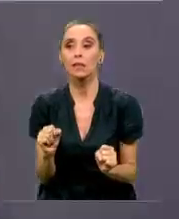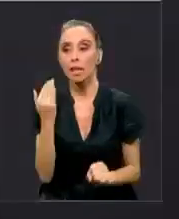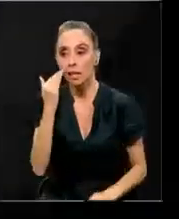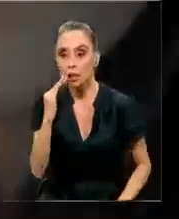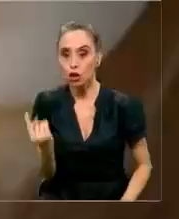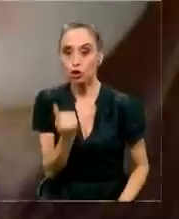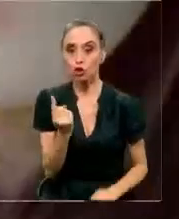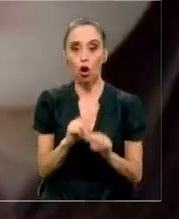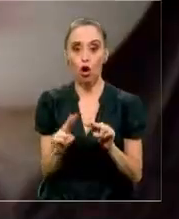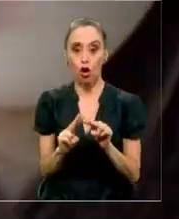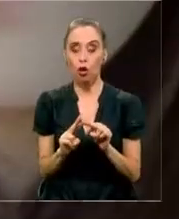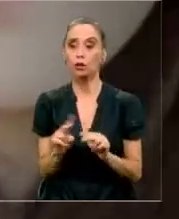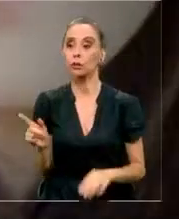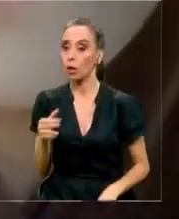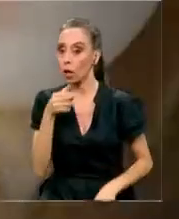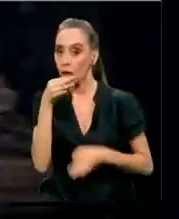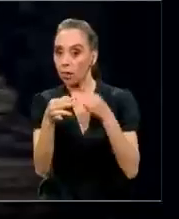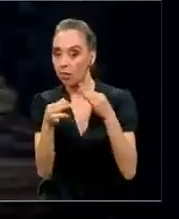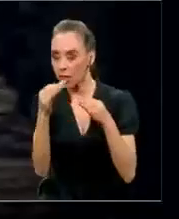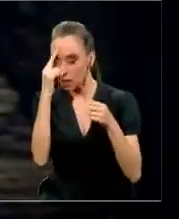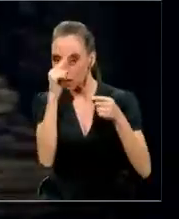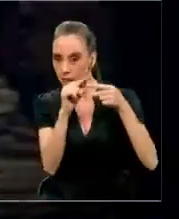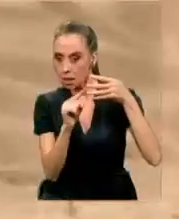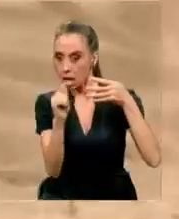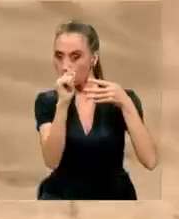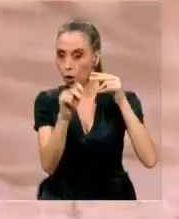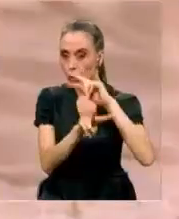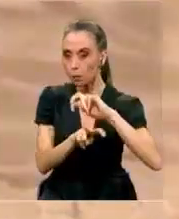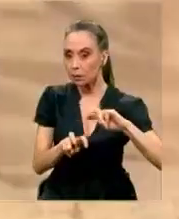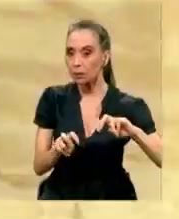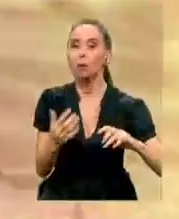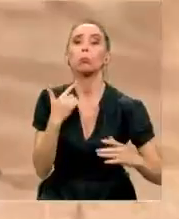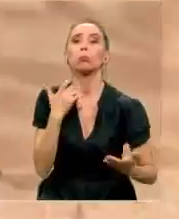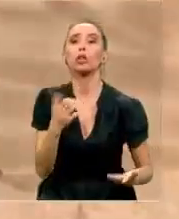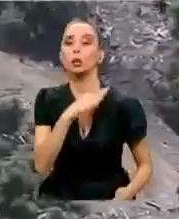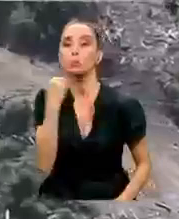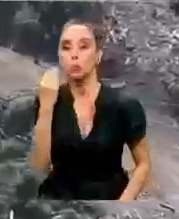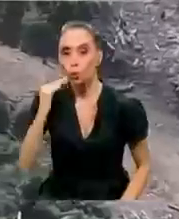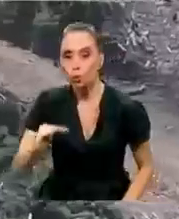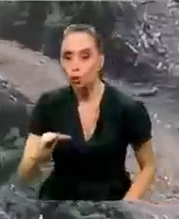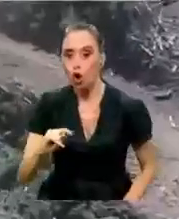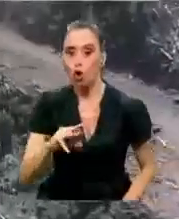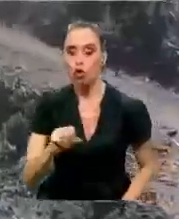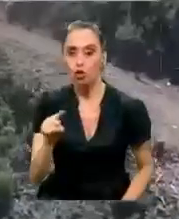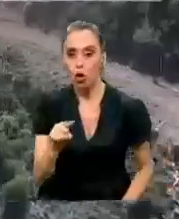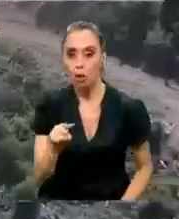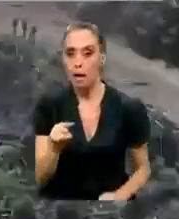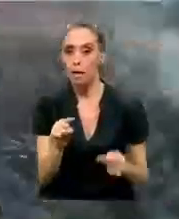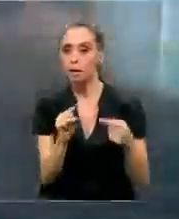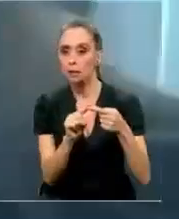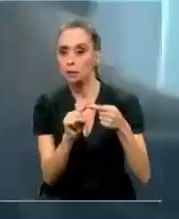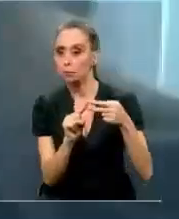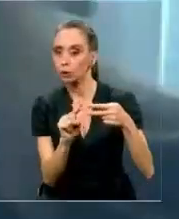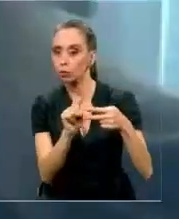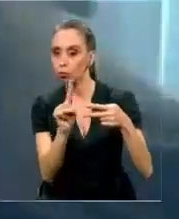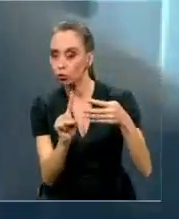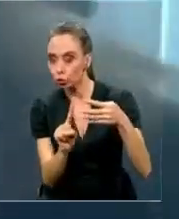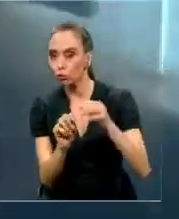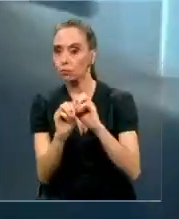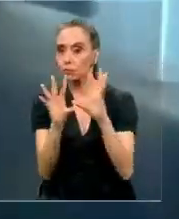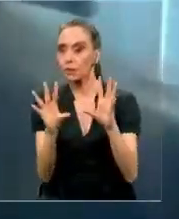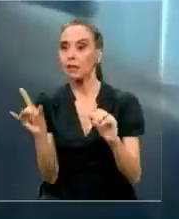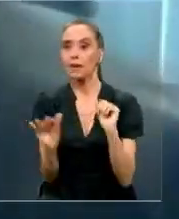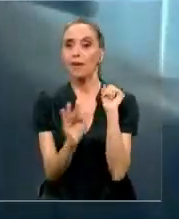valor por sí solo se reafirman algunas teorías en la causa de muerte de tomás bravos y comienzan a despejarse otras la